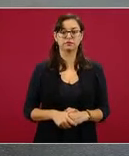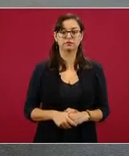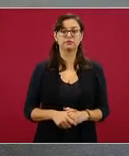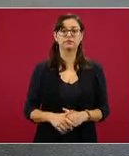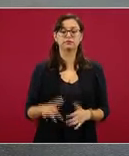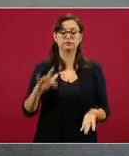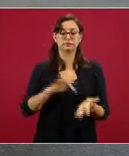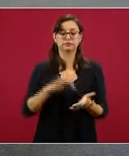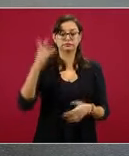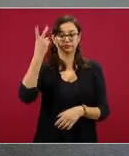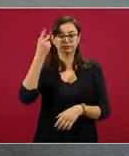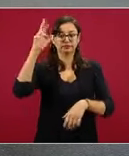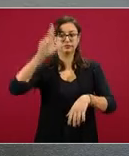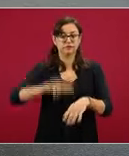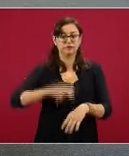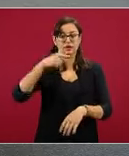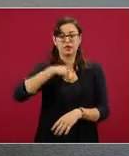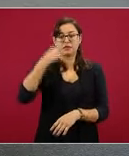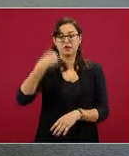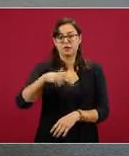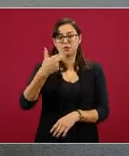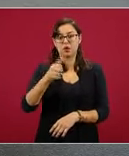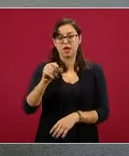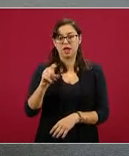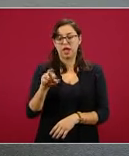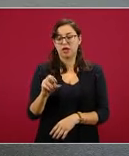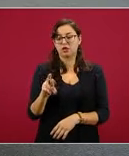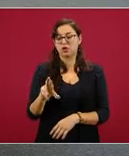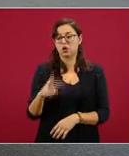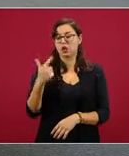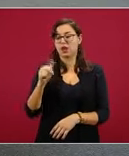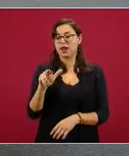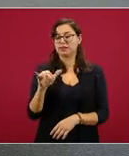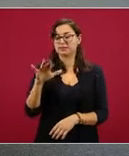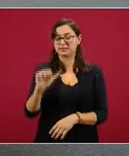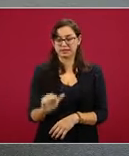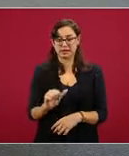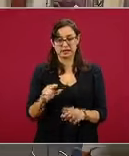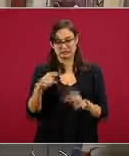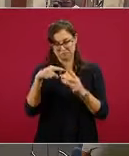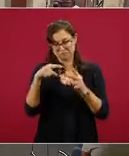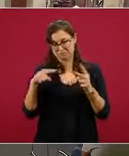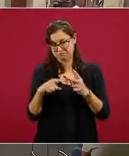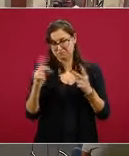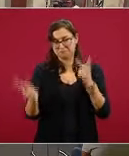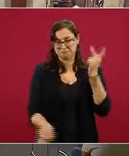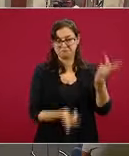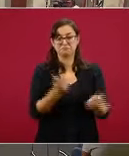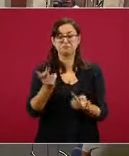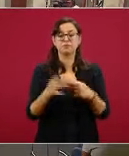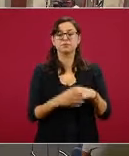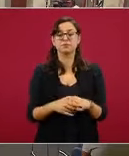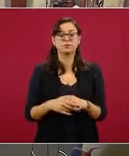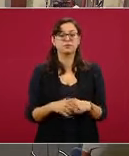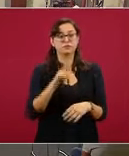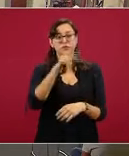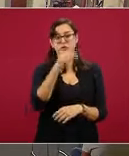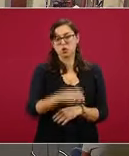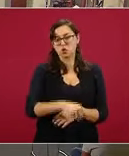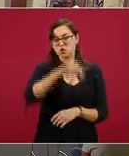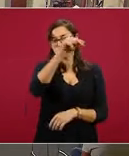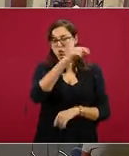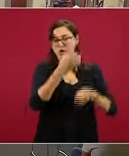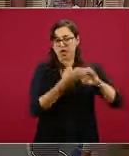Gracias, director. Héctor García, de Diario Vasco, Grupo Cantón. Dos preguntas. Los estados del norte de la República, ¿qué